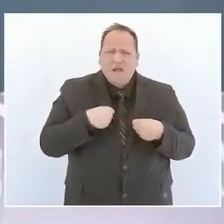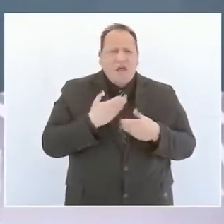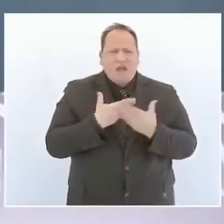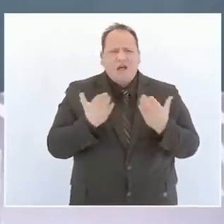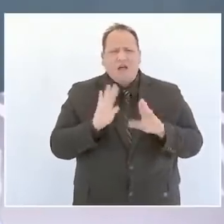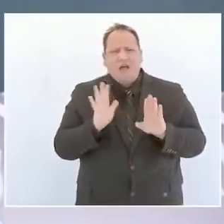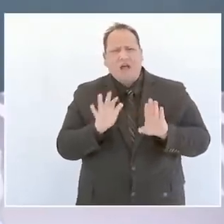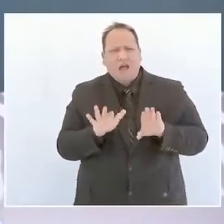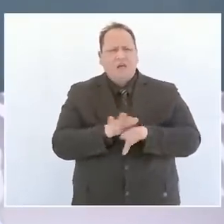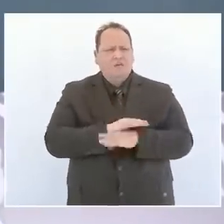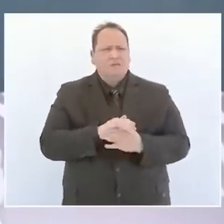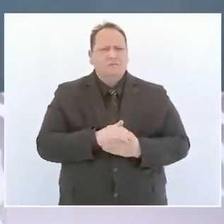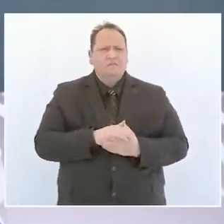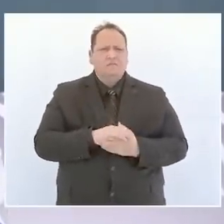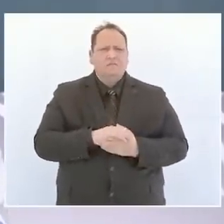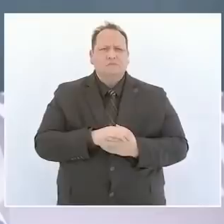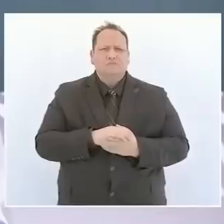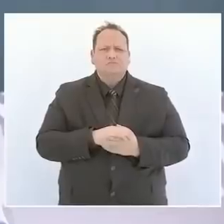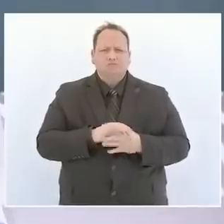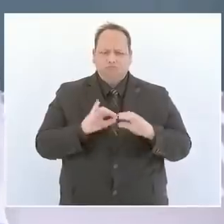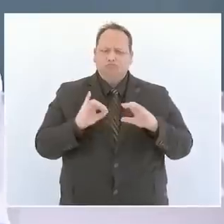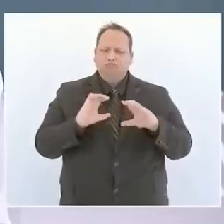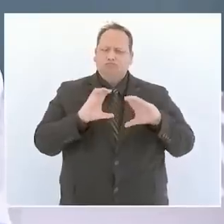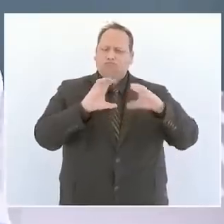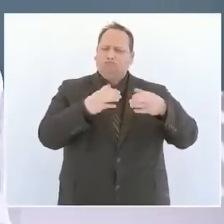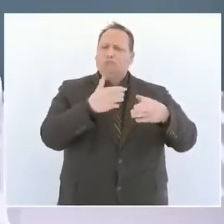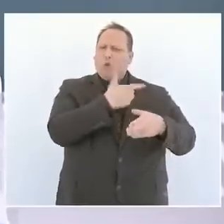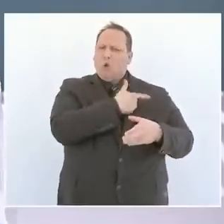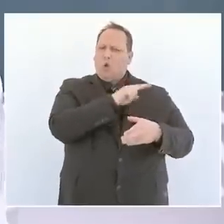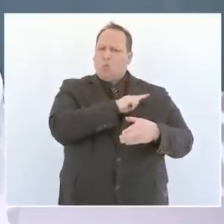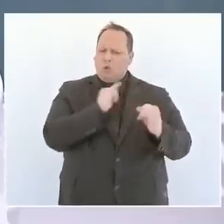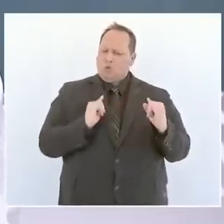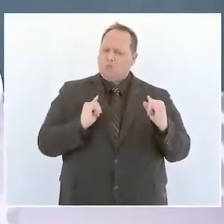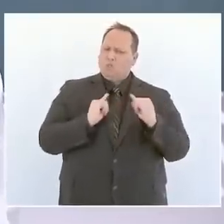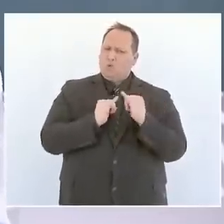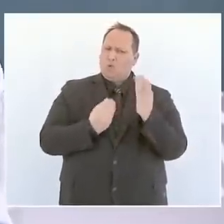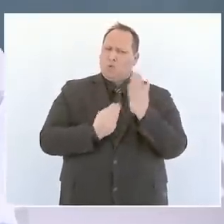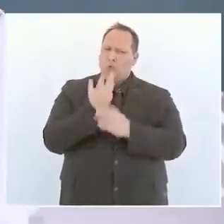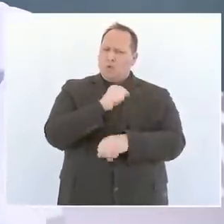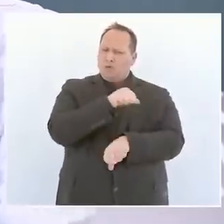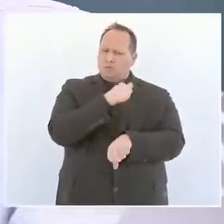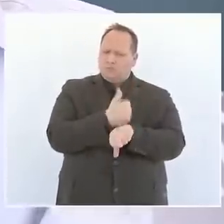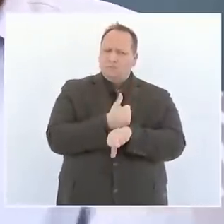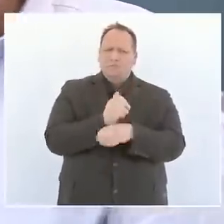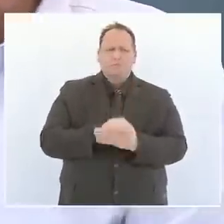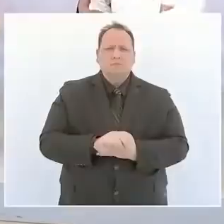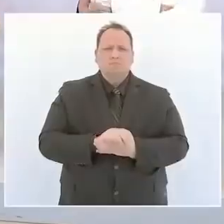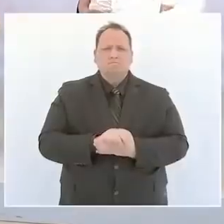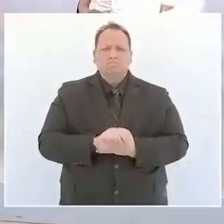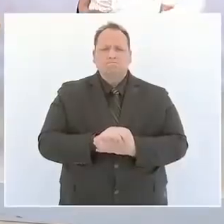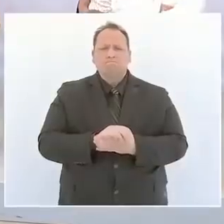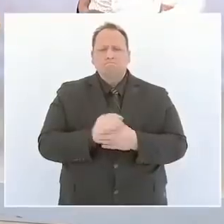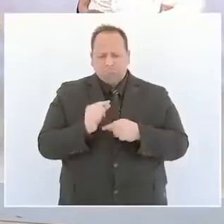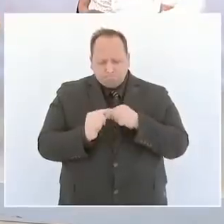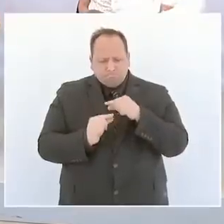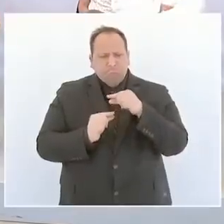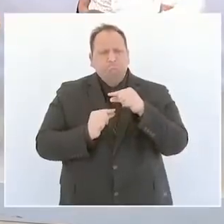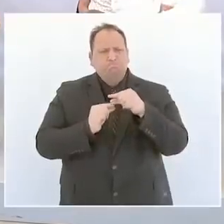no. Esta es una institución que se está creando, que se está